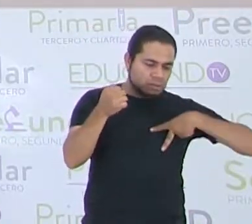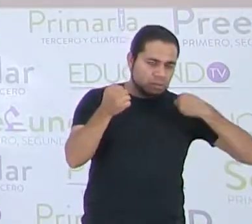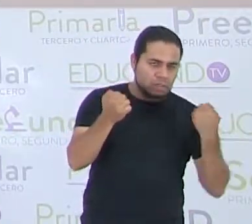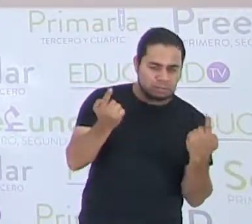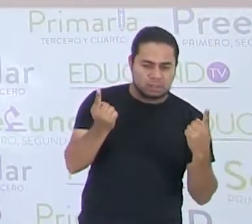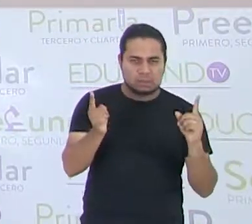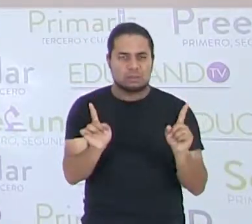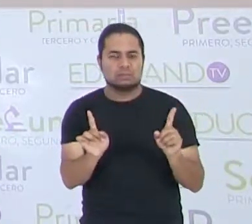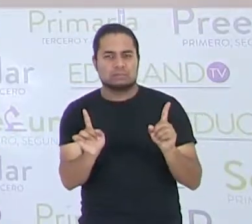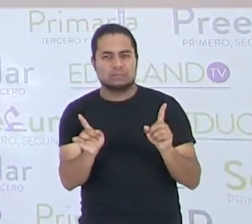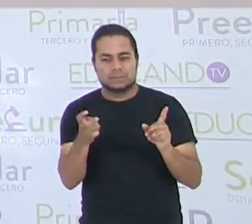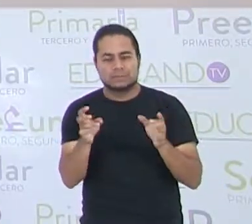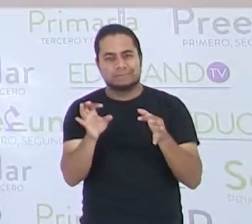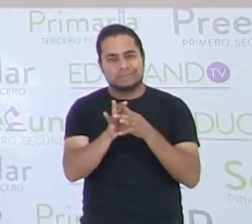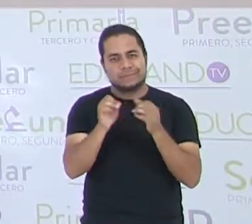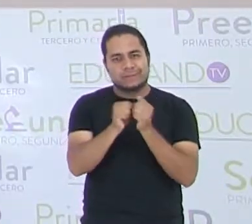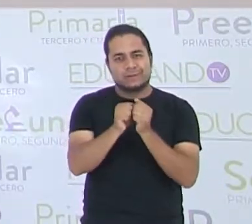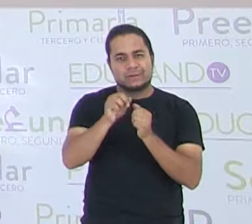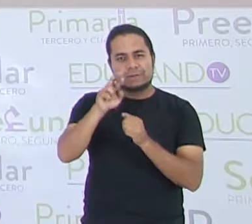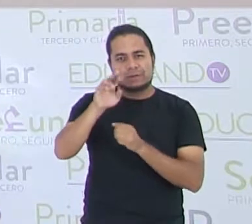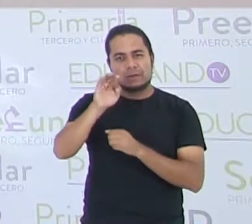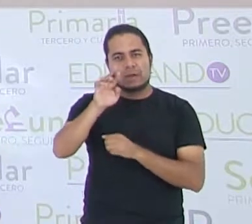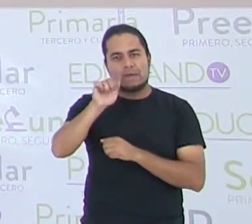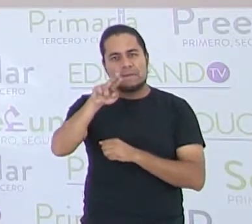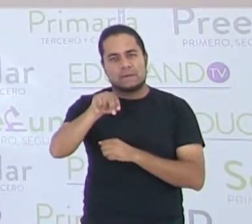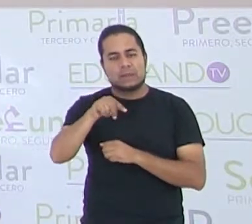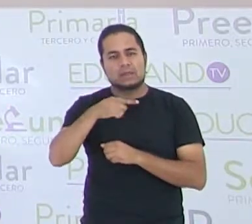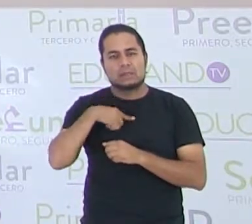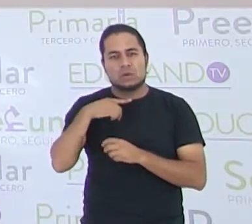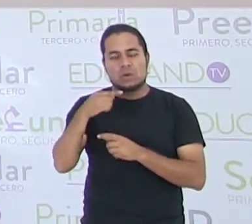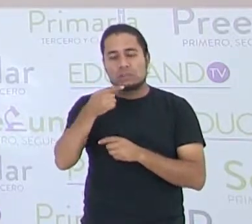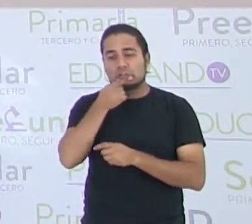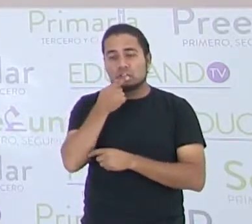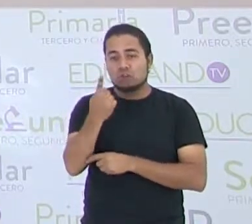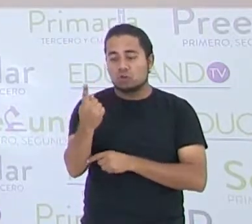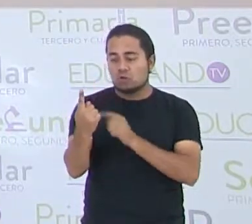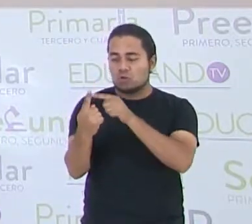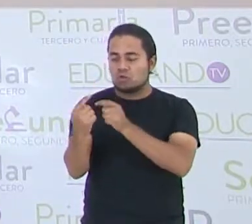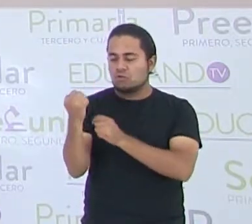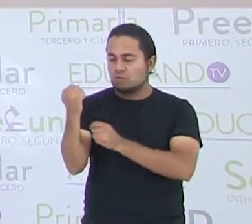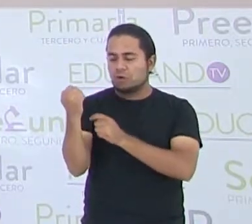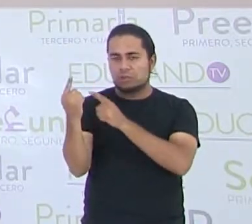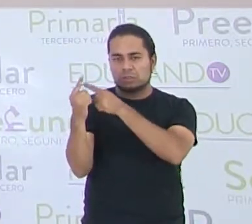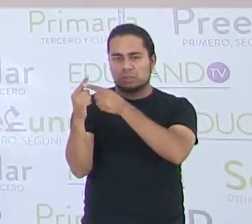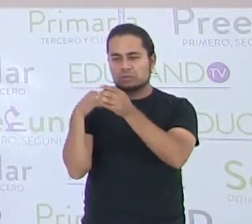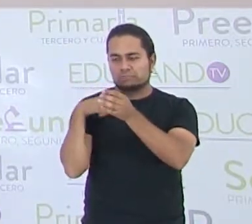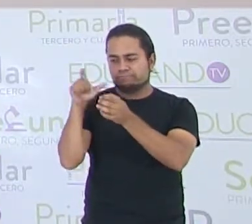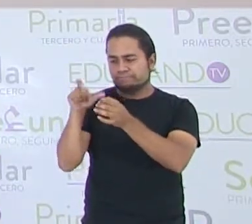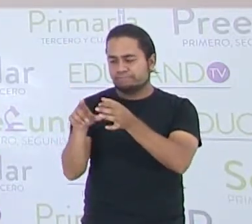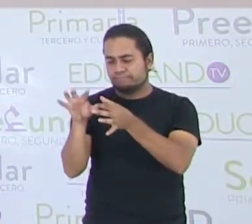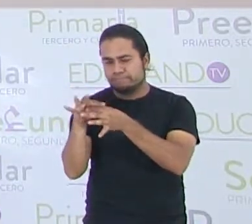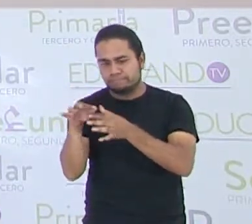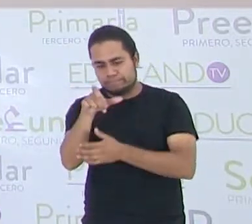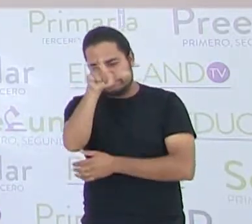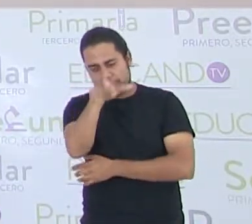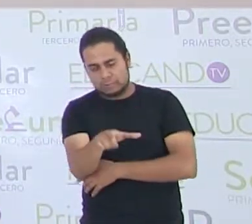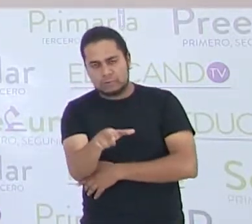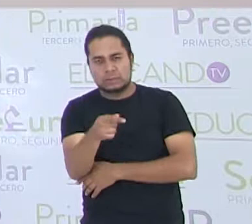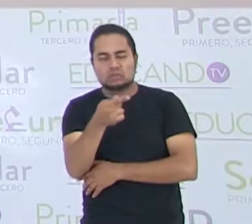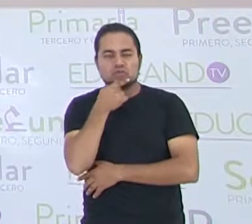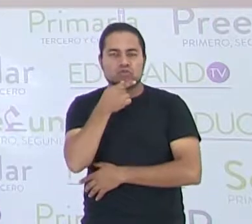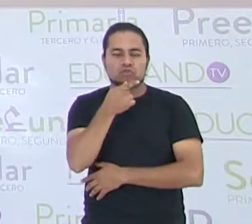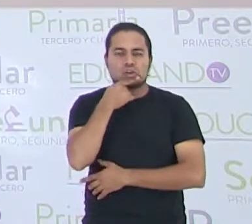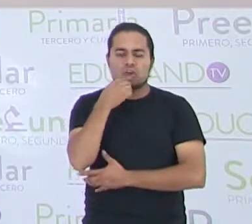mi refrán. Entonces, voy a describir al niño fuerte. Yo me lo imaginé así, que es un niño